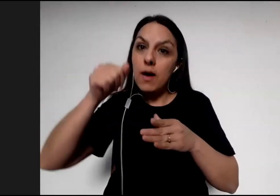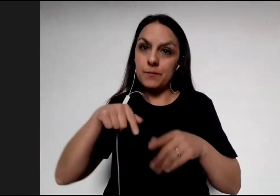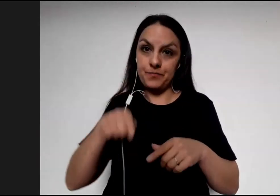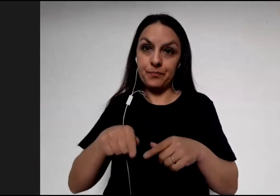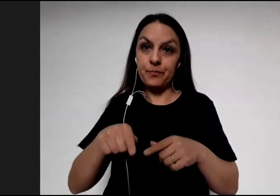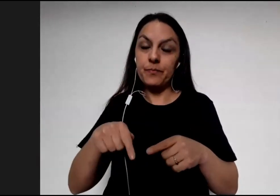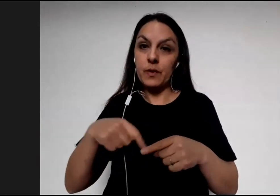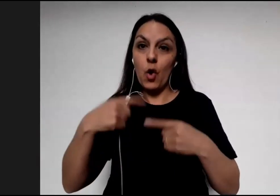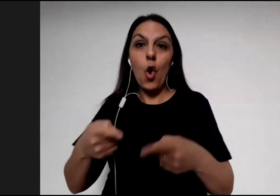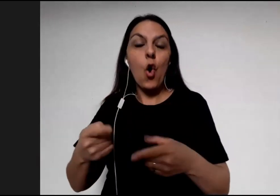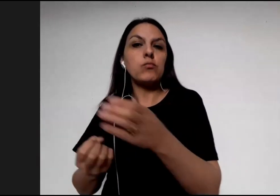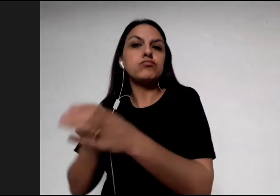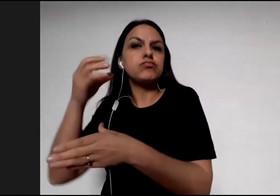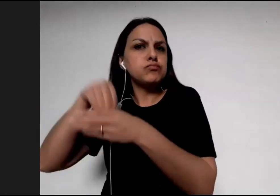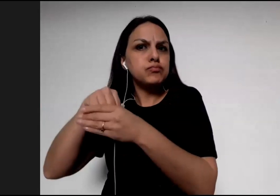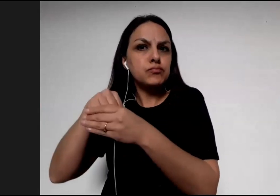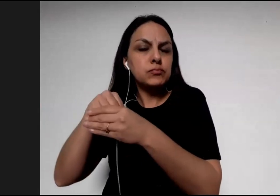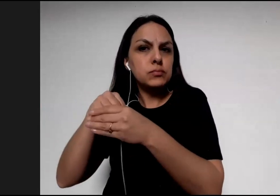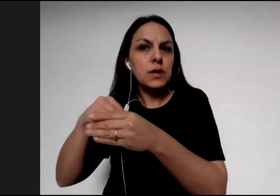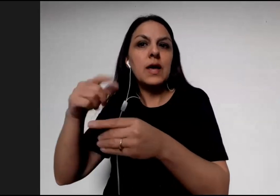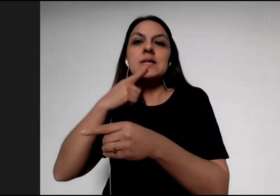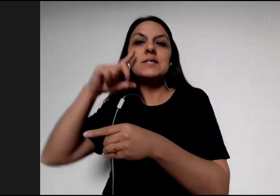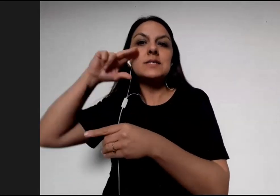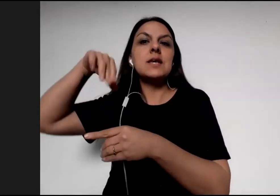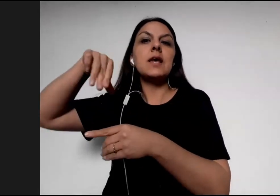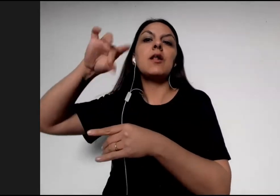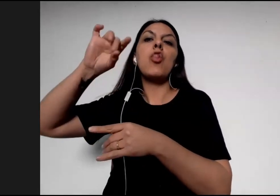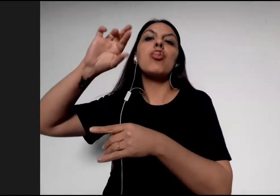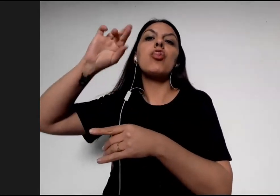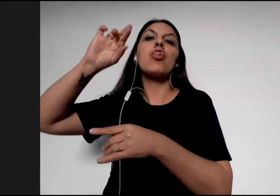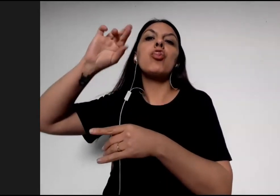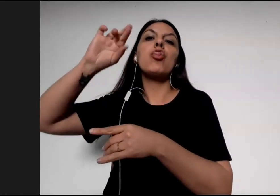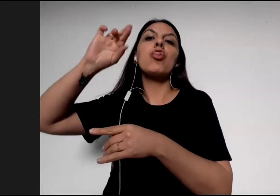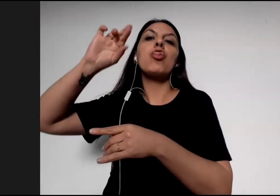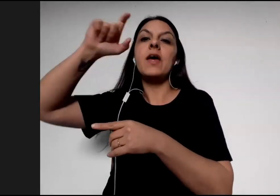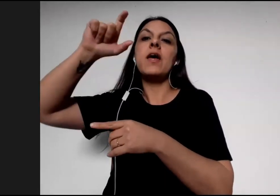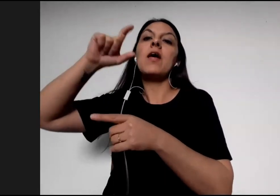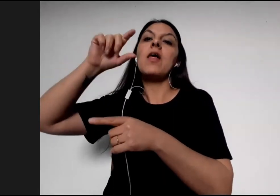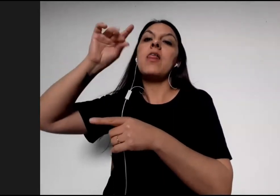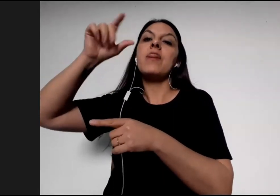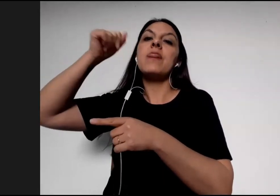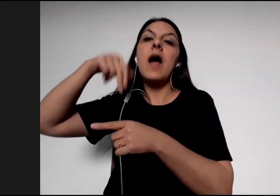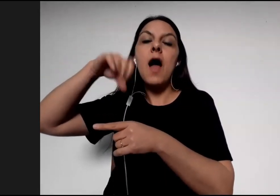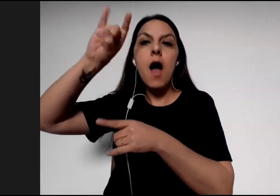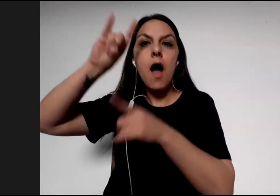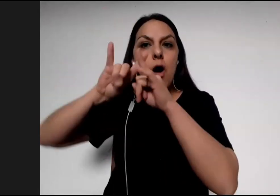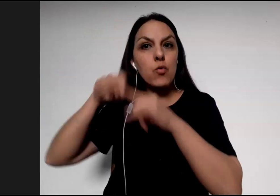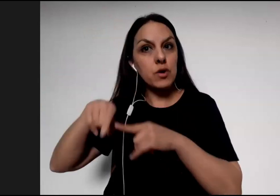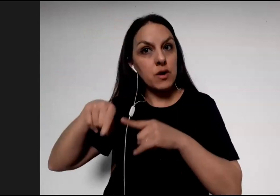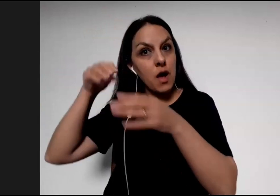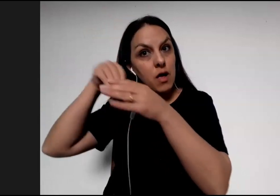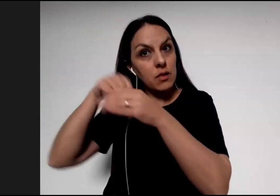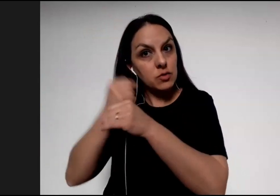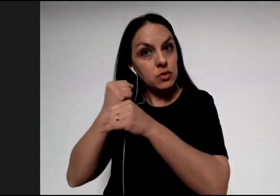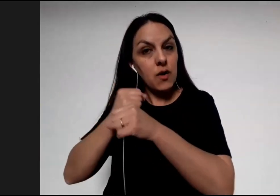febrero y distintas asociaciones de padres desde 1985 en adelante. Cogrado de actualización y